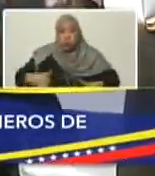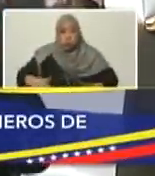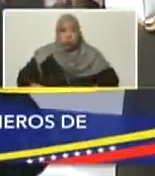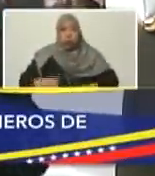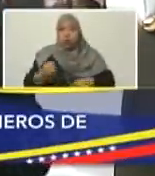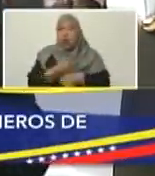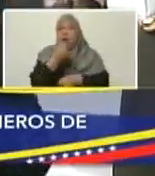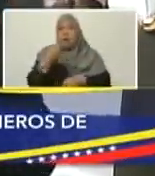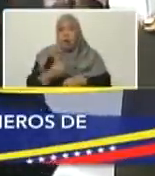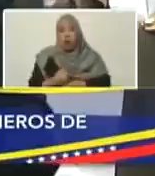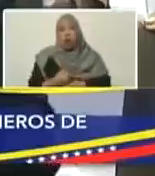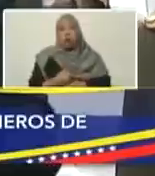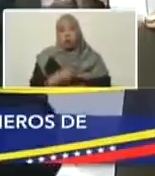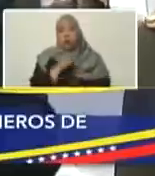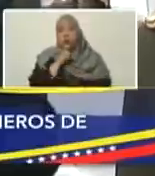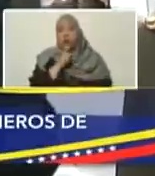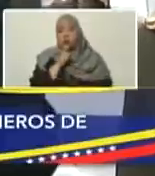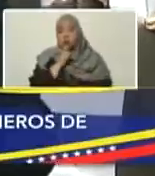Y lo dije,